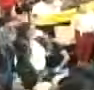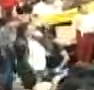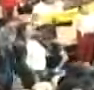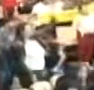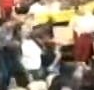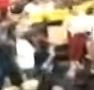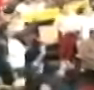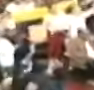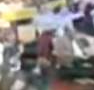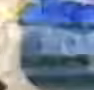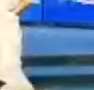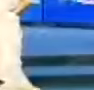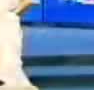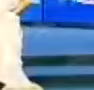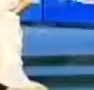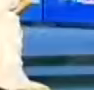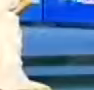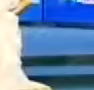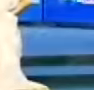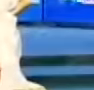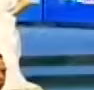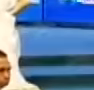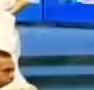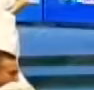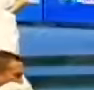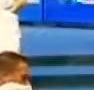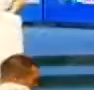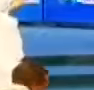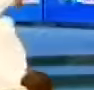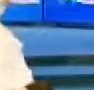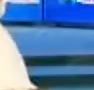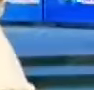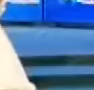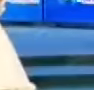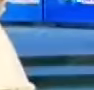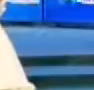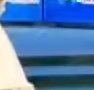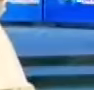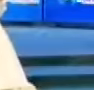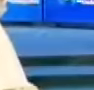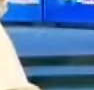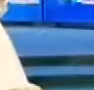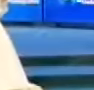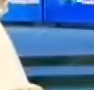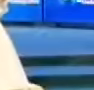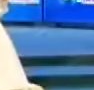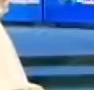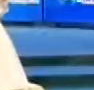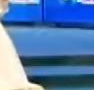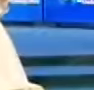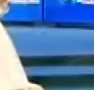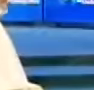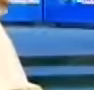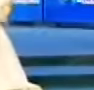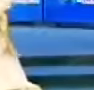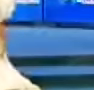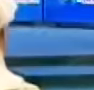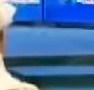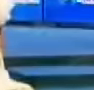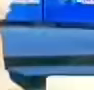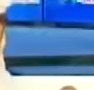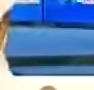patria! ¡Viva! Vamos, un aplauso a esta bailarina, ¿vale? ¿Ah? ¡Que viva el baile, el canto, la